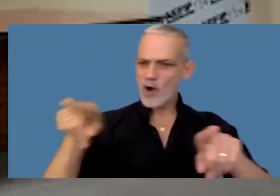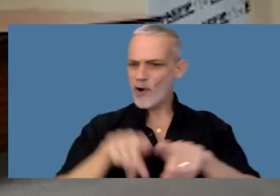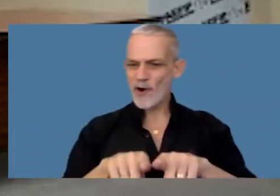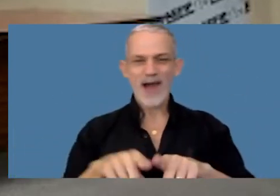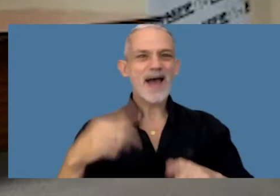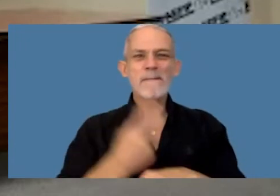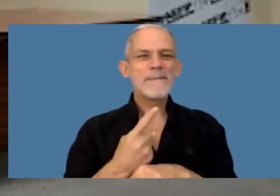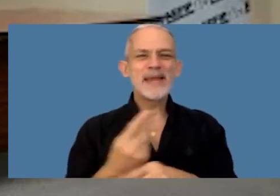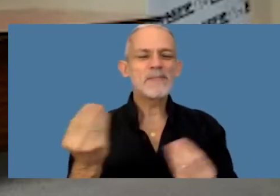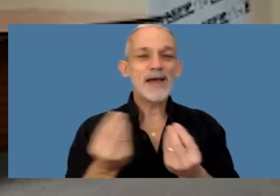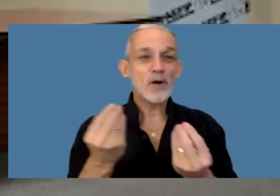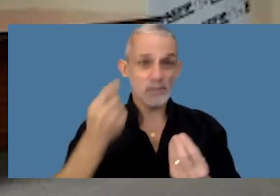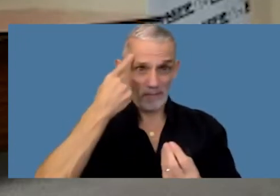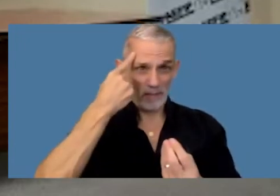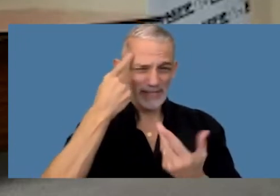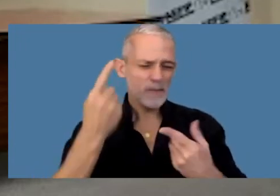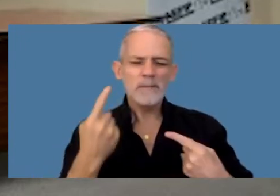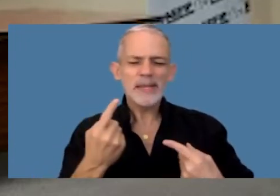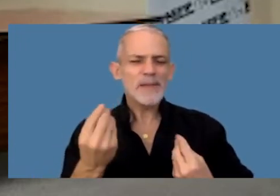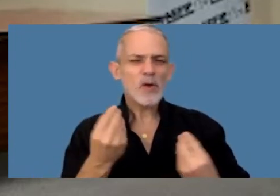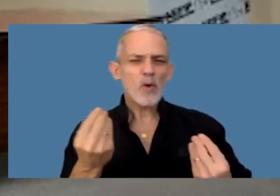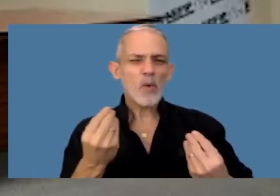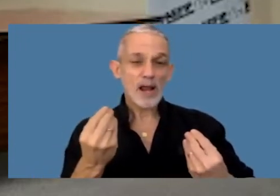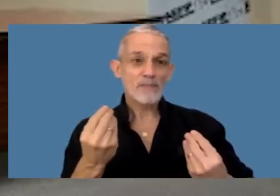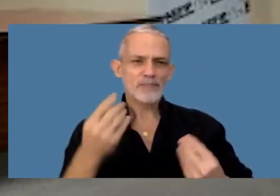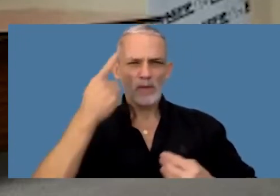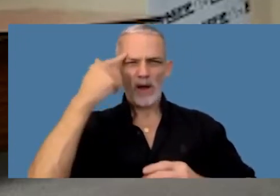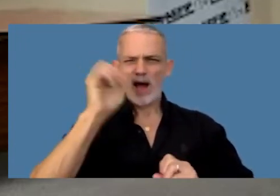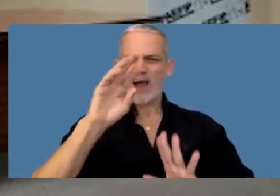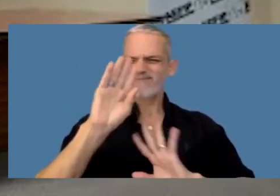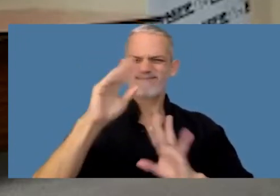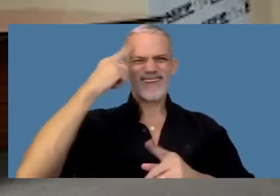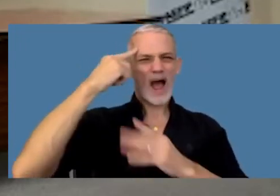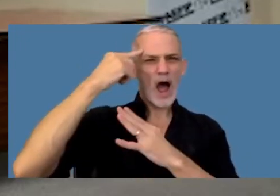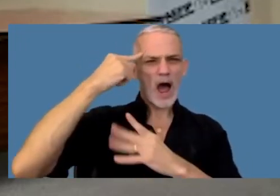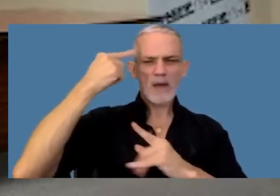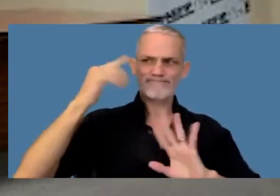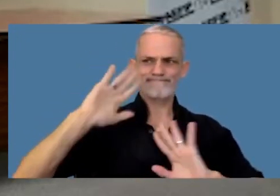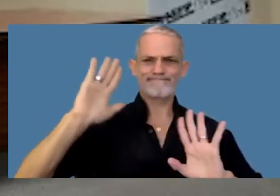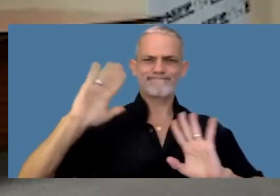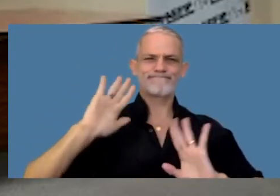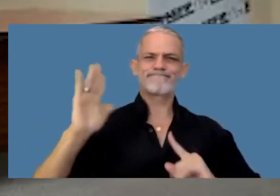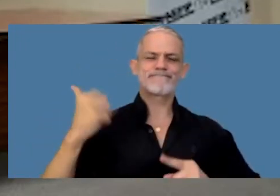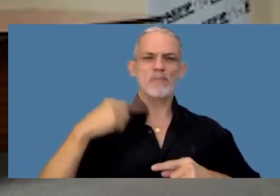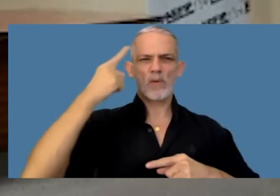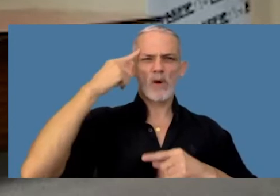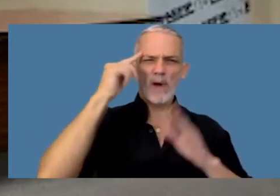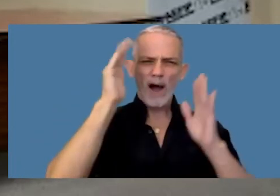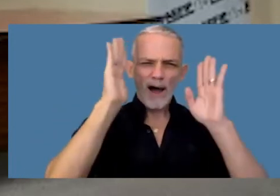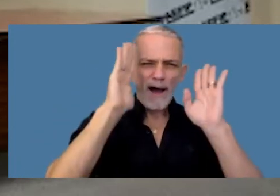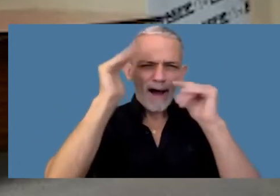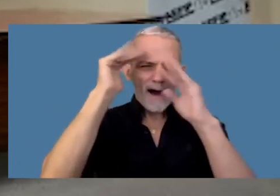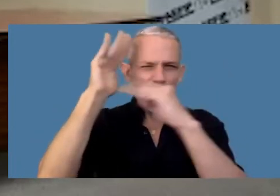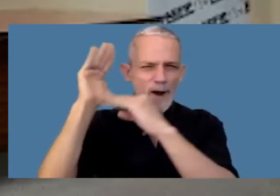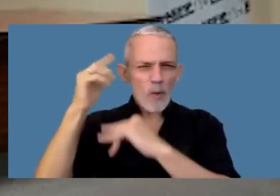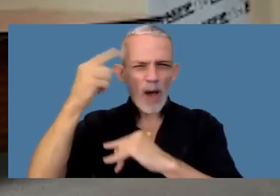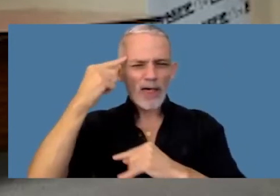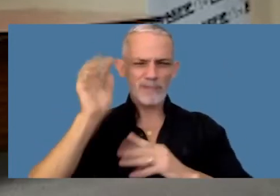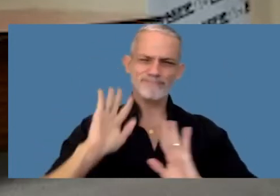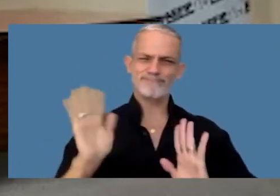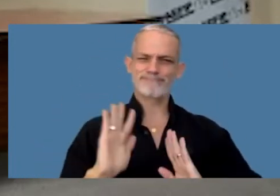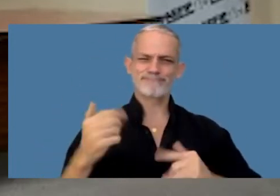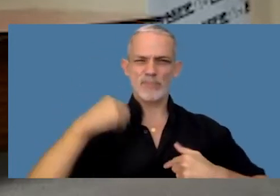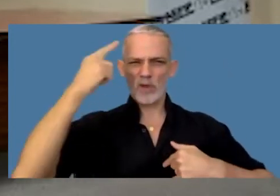que empezar a pensar es en los prejuicios, en las categorías o estereotipos que muchas veces tomamos,